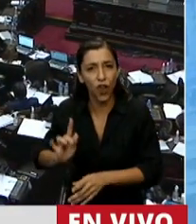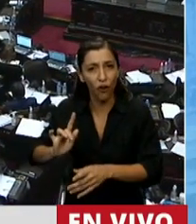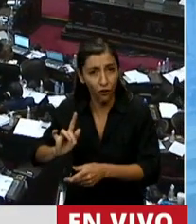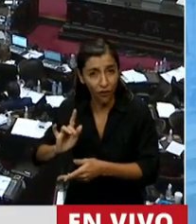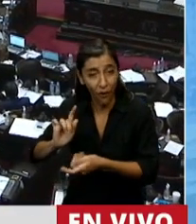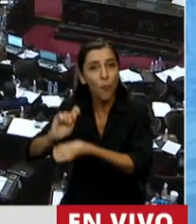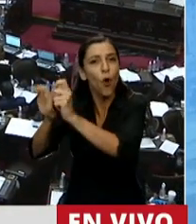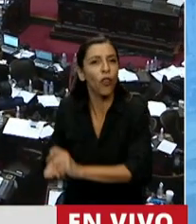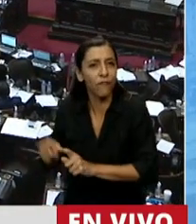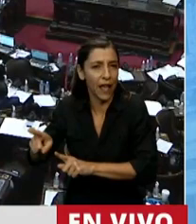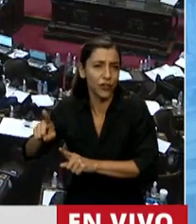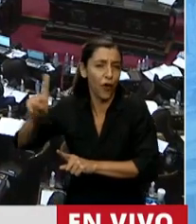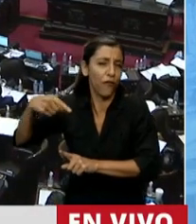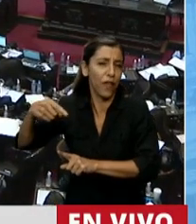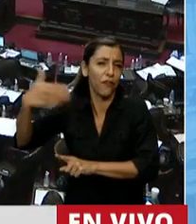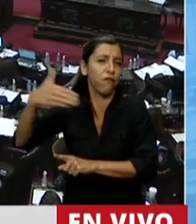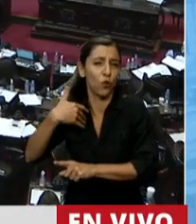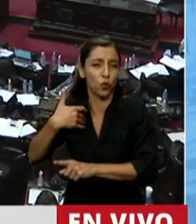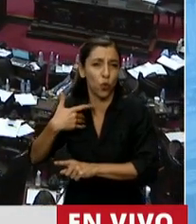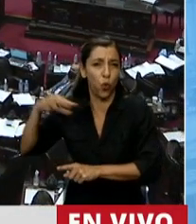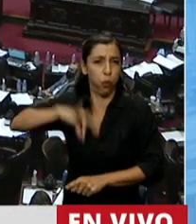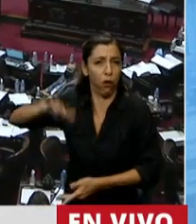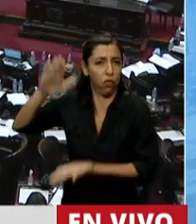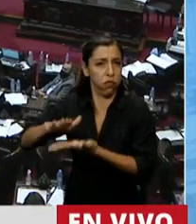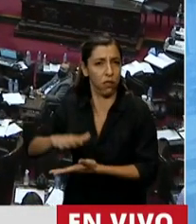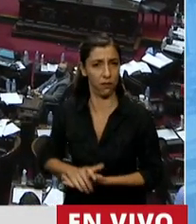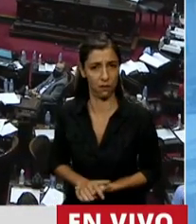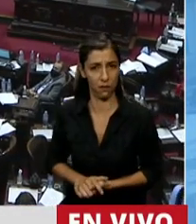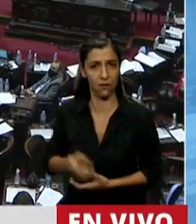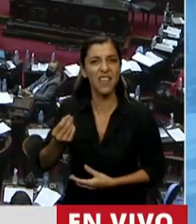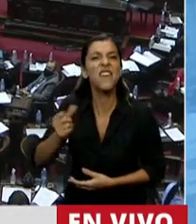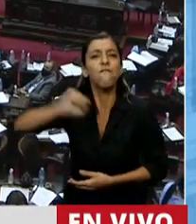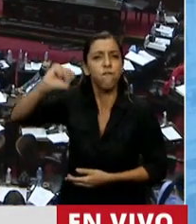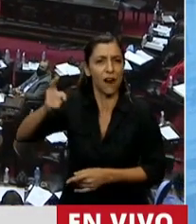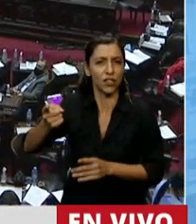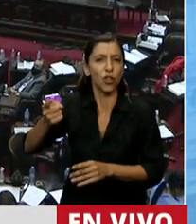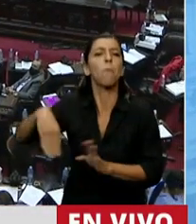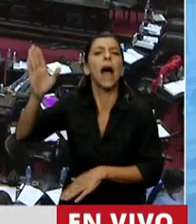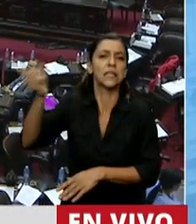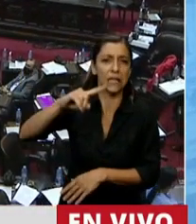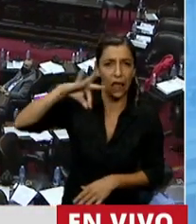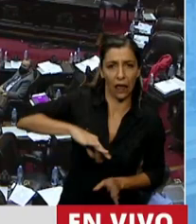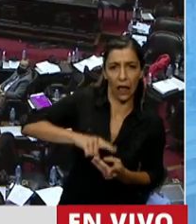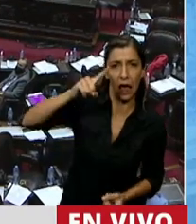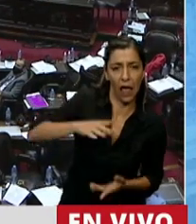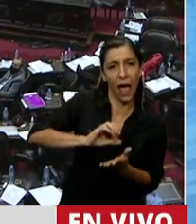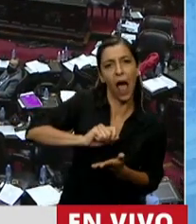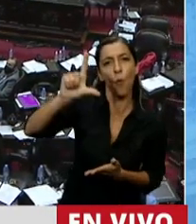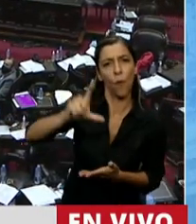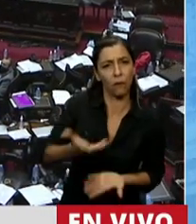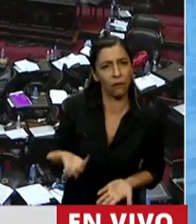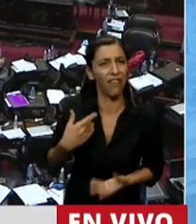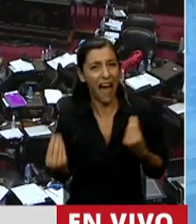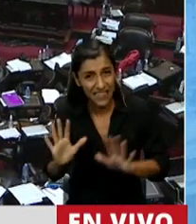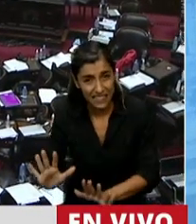no van a poder cubrir la inflación claro nosotros como oposición no hemos traído